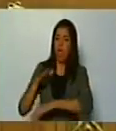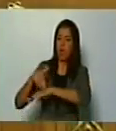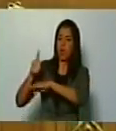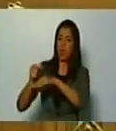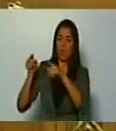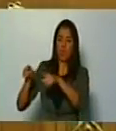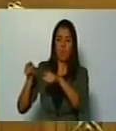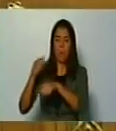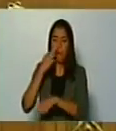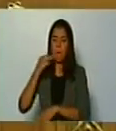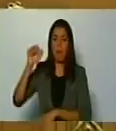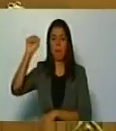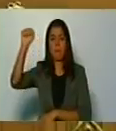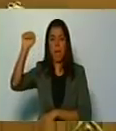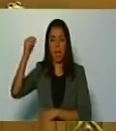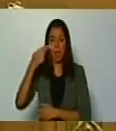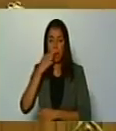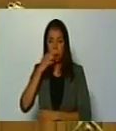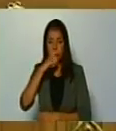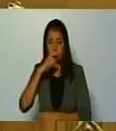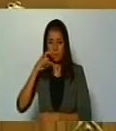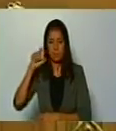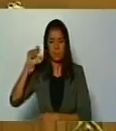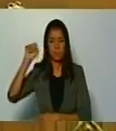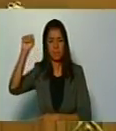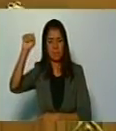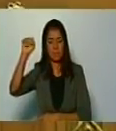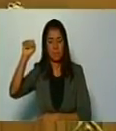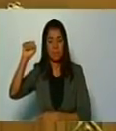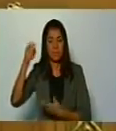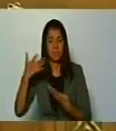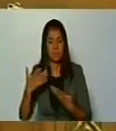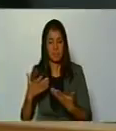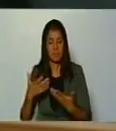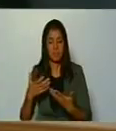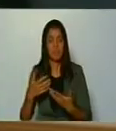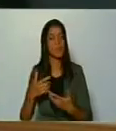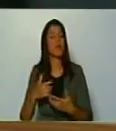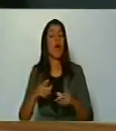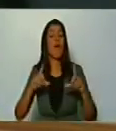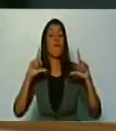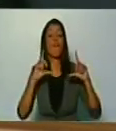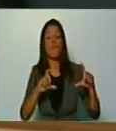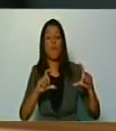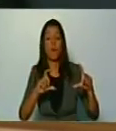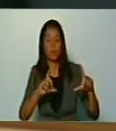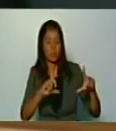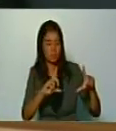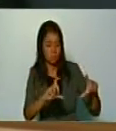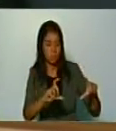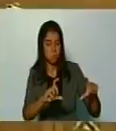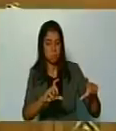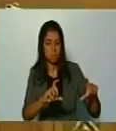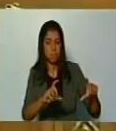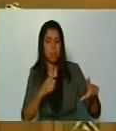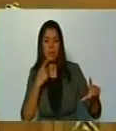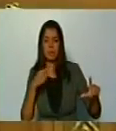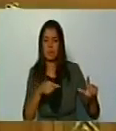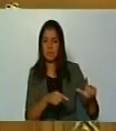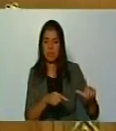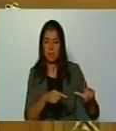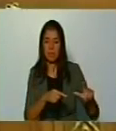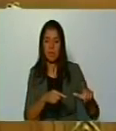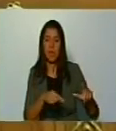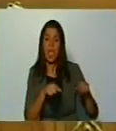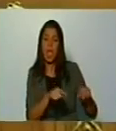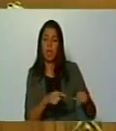Entonces tenían la barbarie tan inmensa de sacar las fotos y decir que eran unos mártires